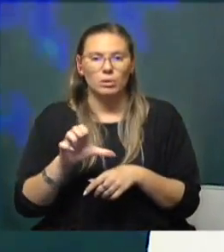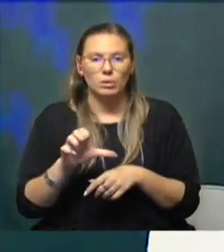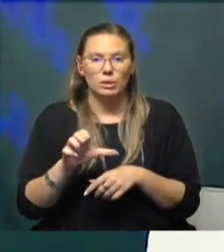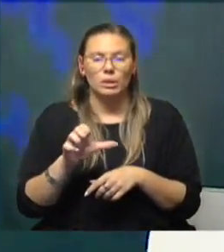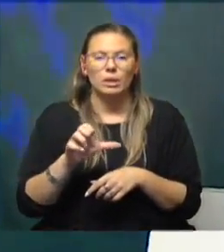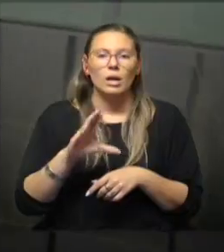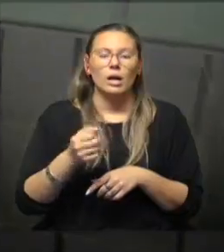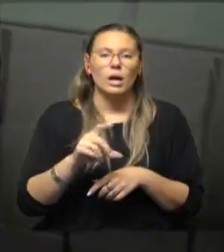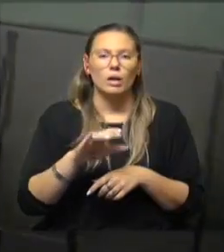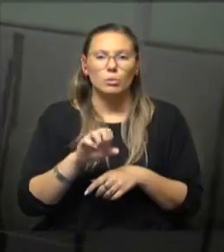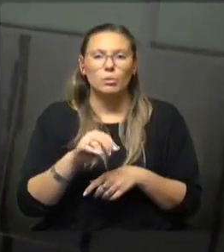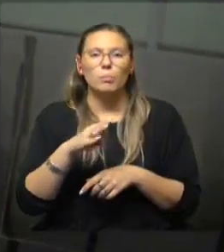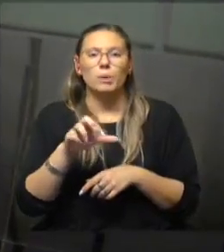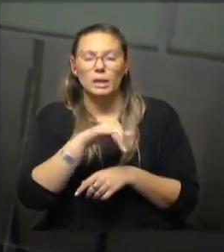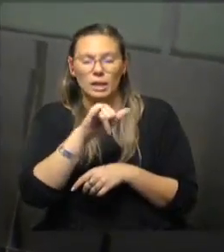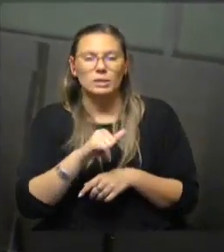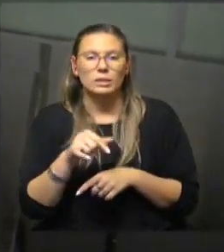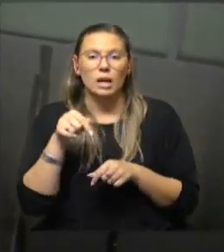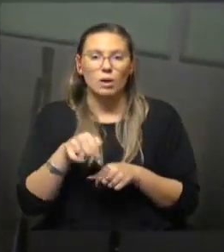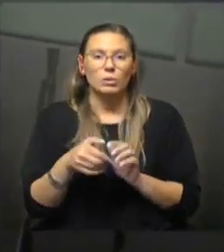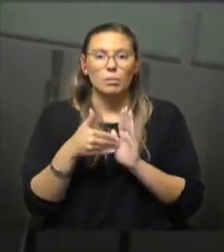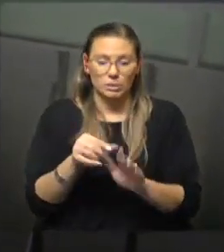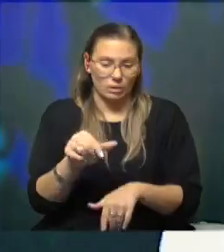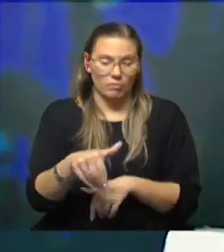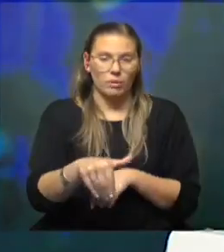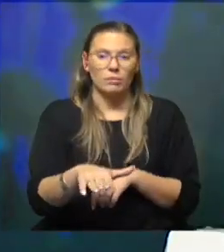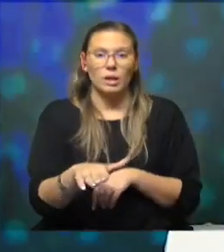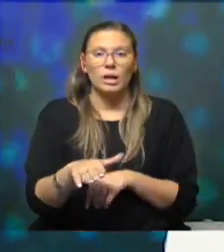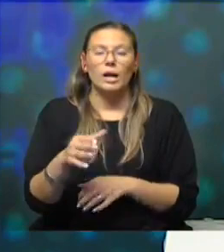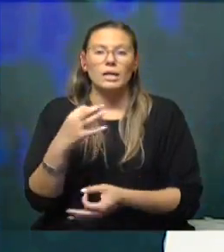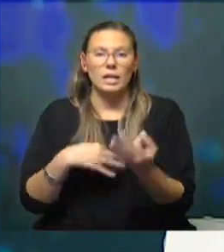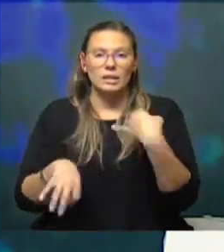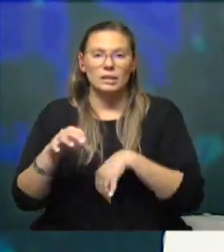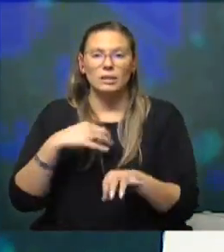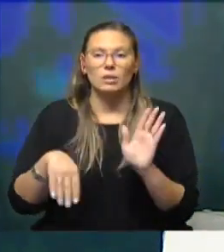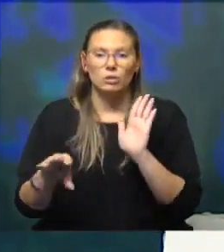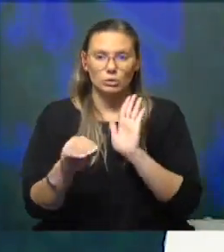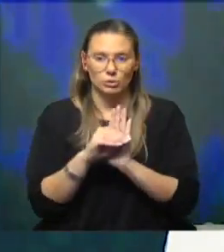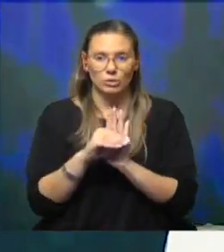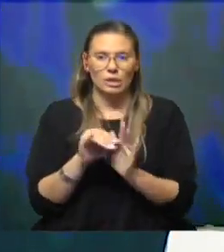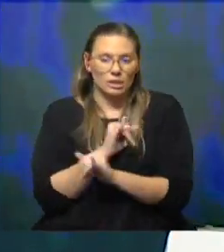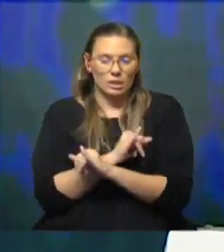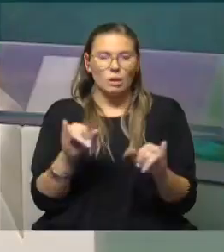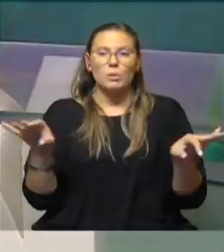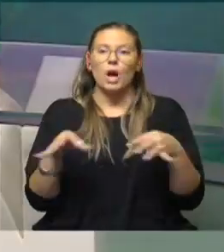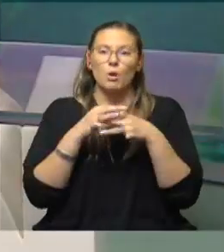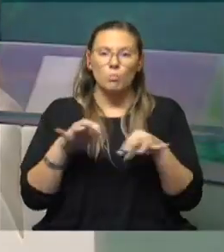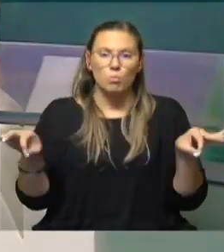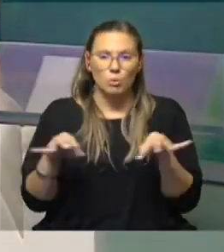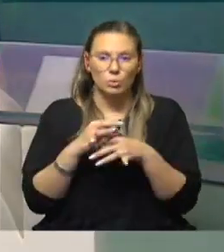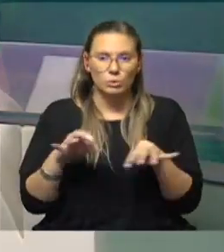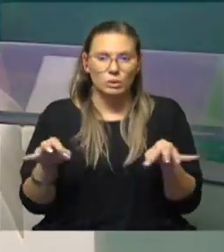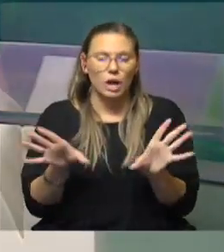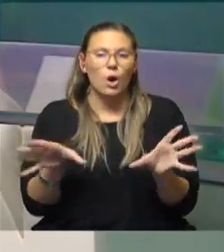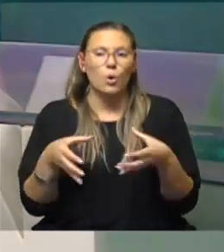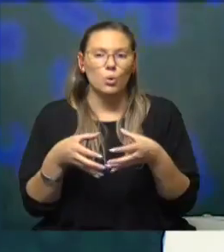María Gadú y Silvia Pérez Cruz, que se van a presentar ahora dentro de poquito en el Teatro Solís. Y vamos a cerrar con música, como siempre, con una gran